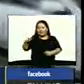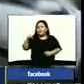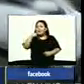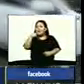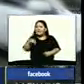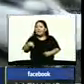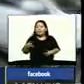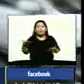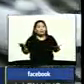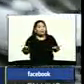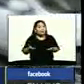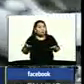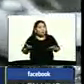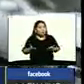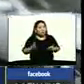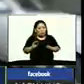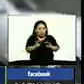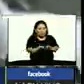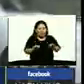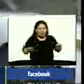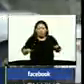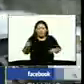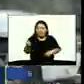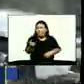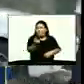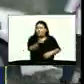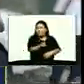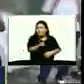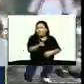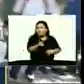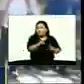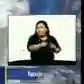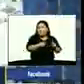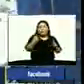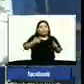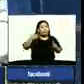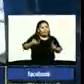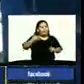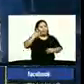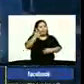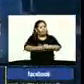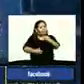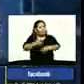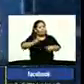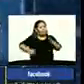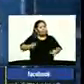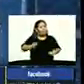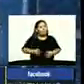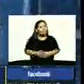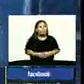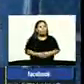este crimen contra niños son personas que deben ser procesadas por la justicia.